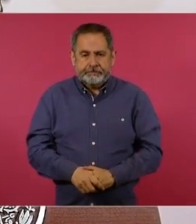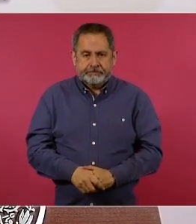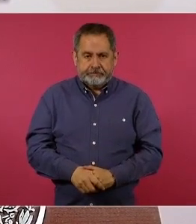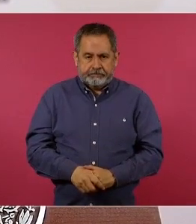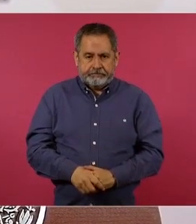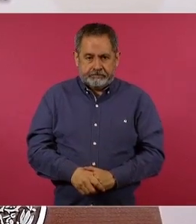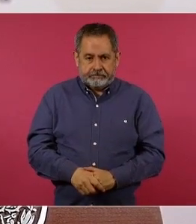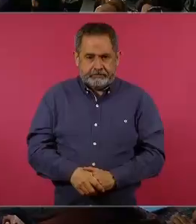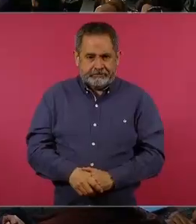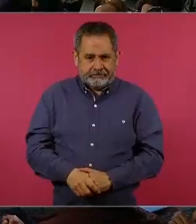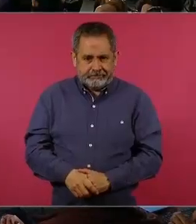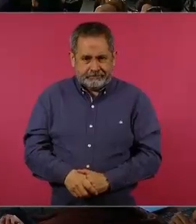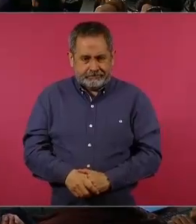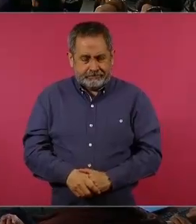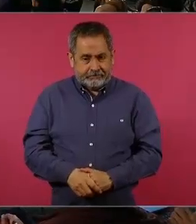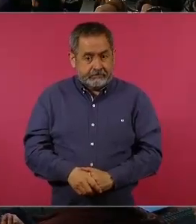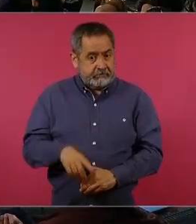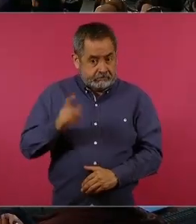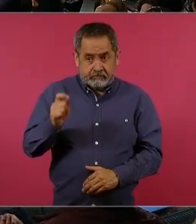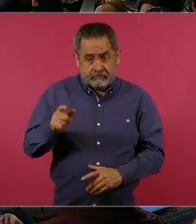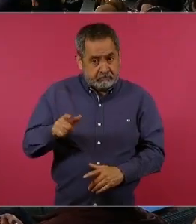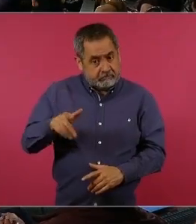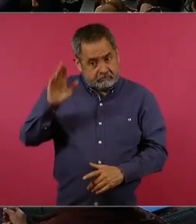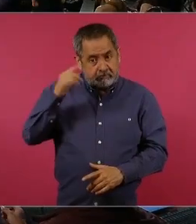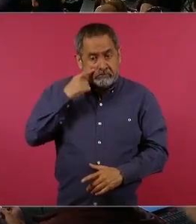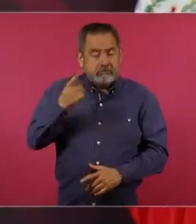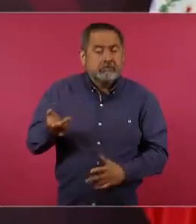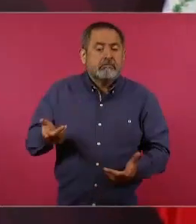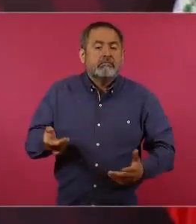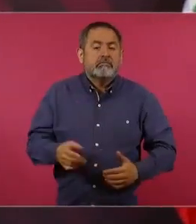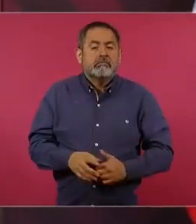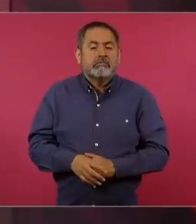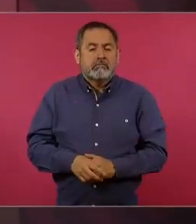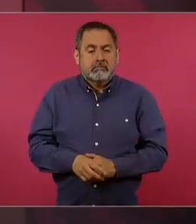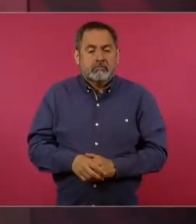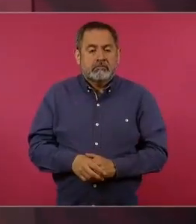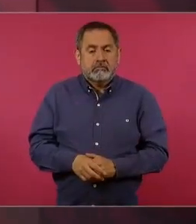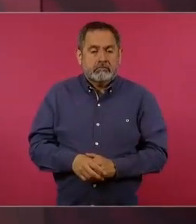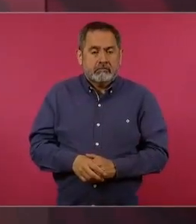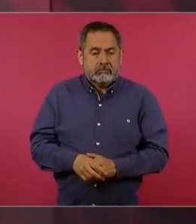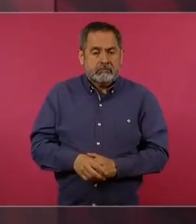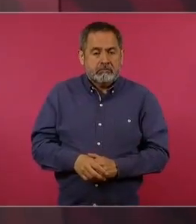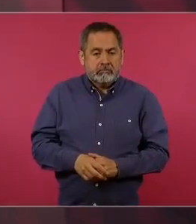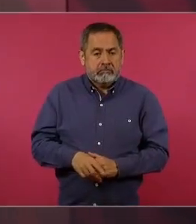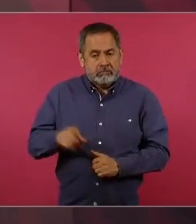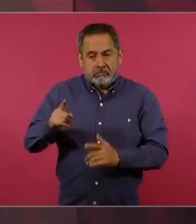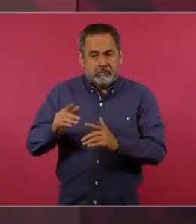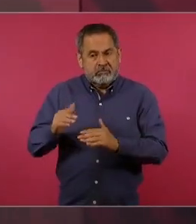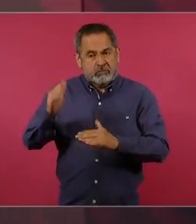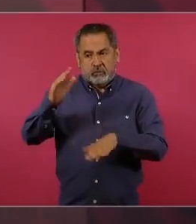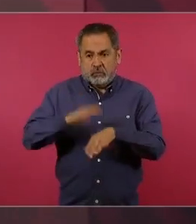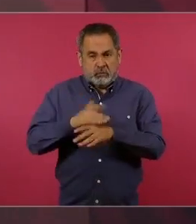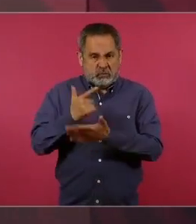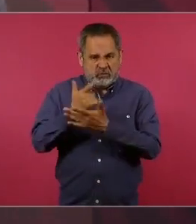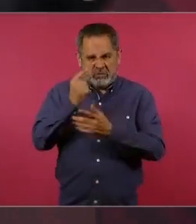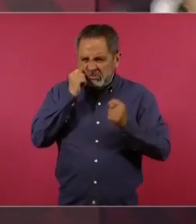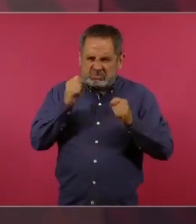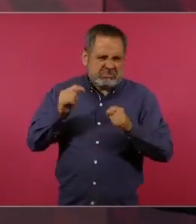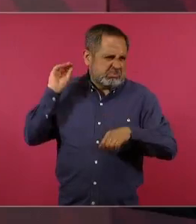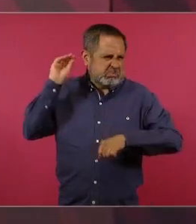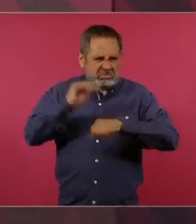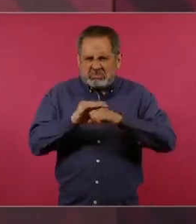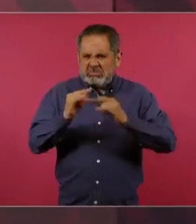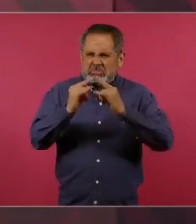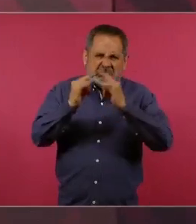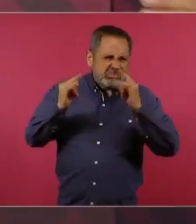O sea, pero de ahí a medidas más fuertes, bloqueo general